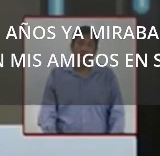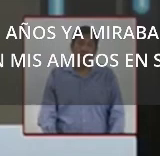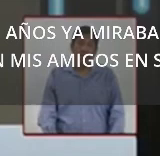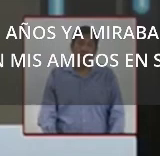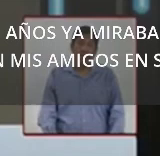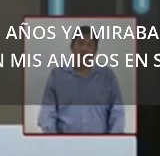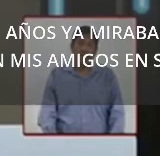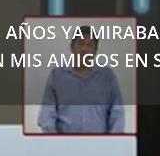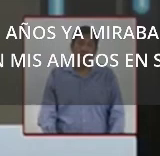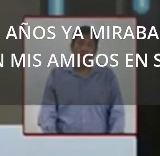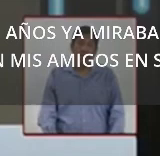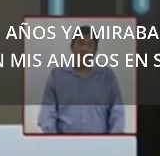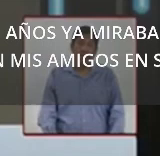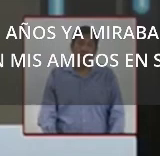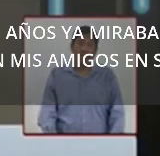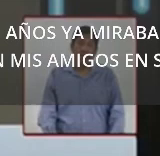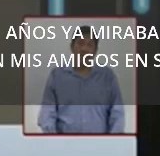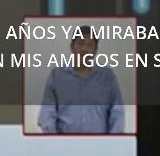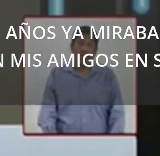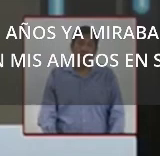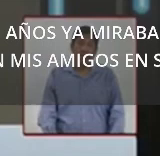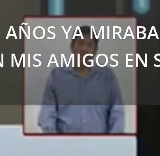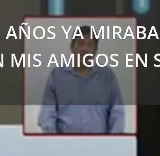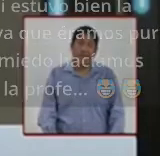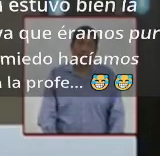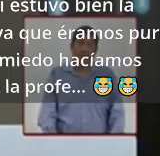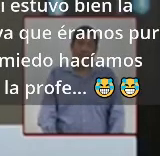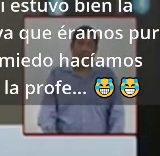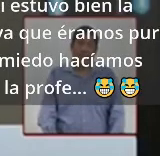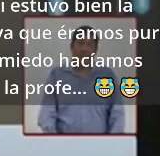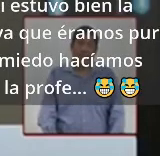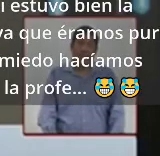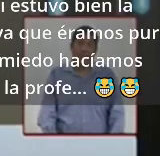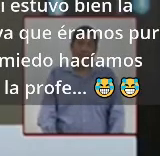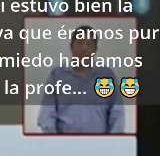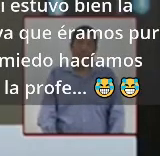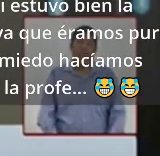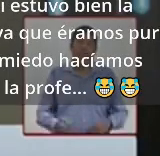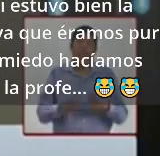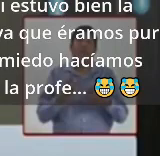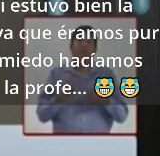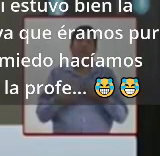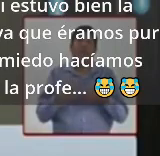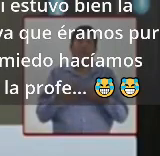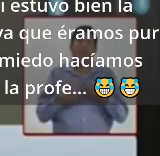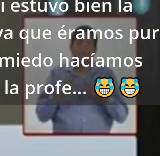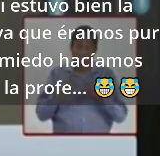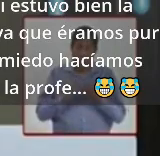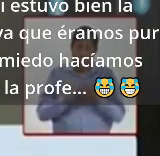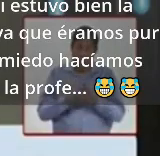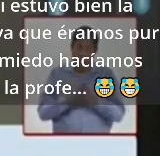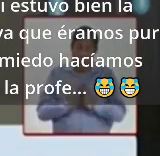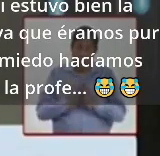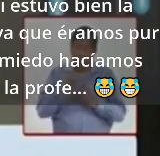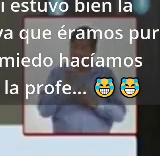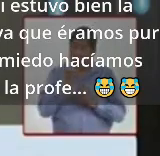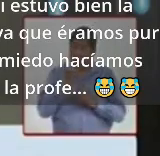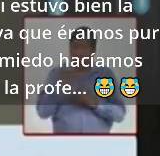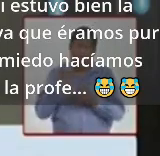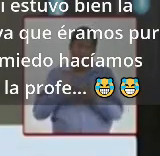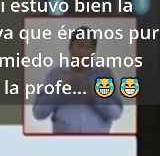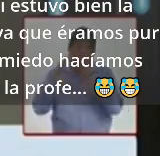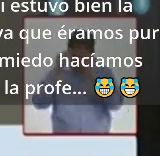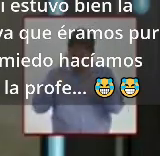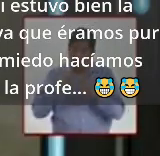Nah, mentira. No me cancelen. Pero ¿sabes cómo? La pongo a ver las Barbie. Ha causado tanta polémica este hecho del pedido de esta maestra de